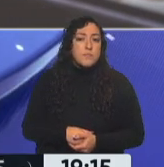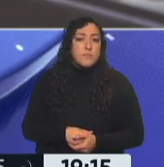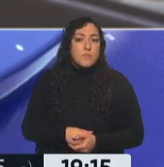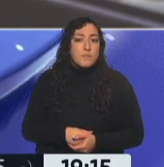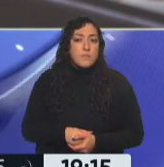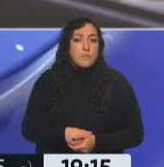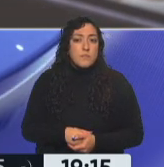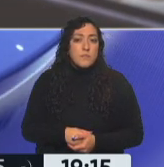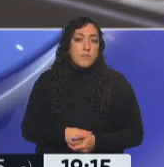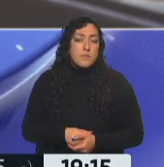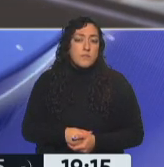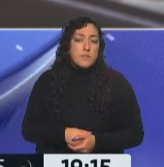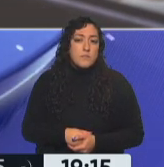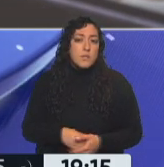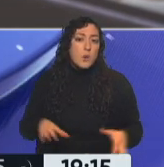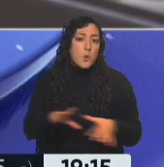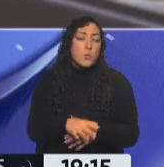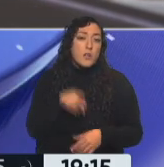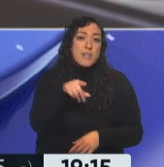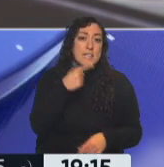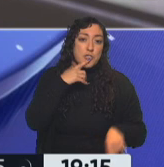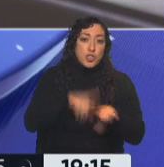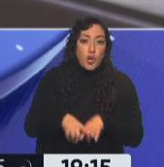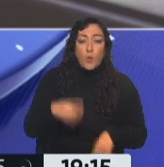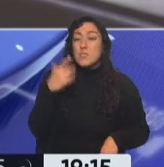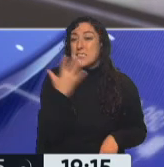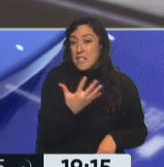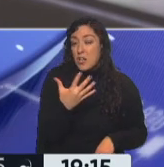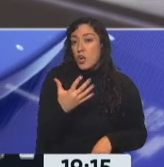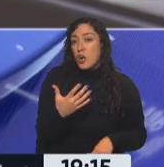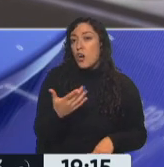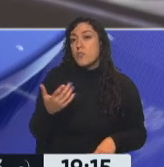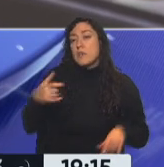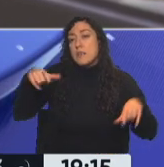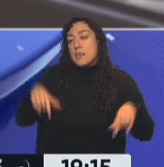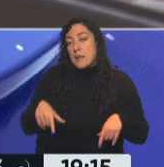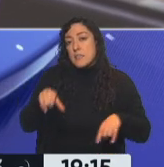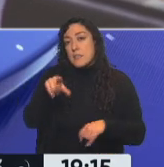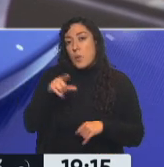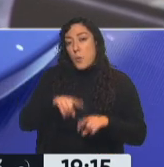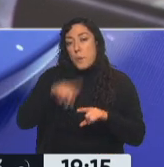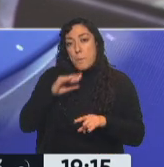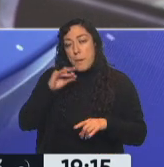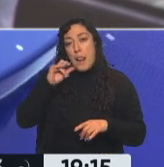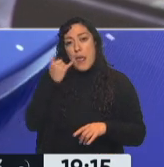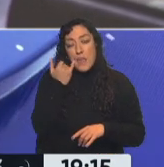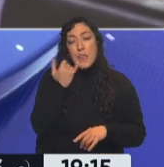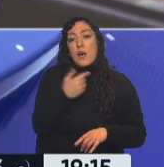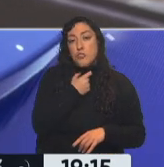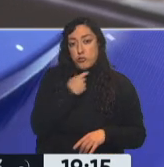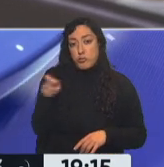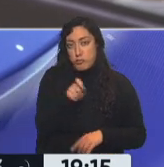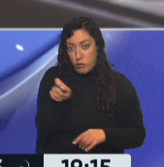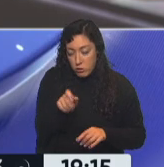coincide porque ella va a estar dando 5 conciertos más en el estadio de Wembley en agosto. Así que esta muestra en el museo